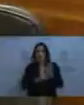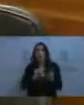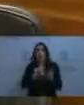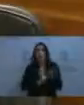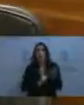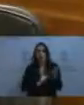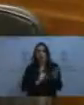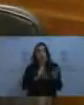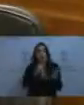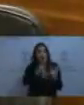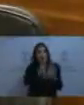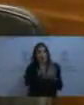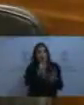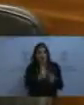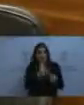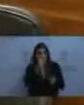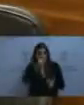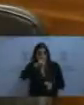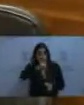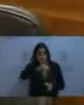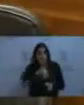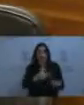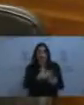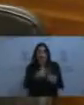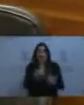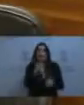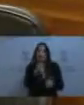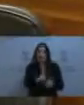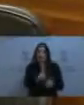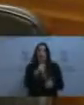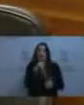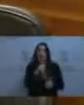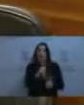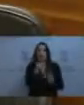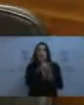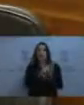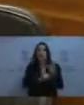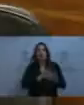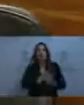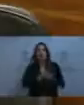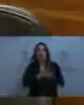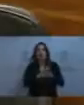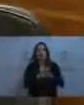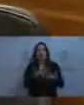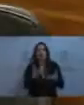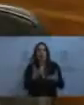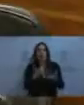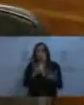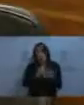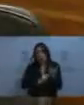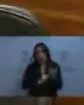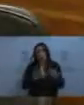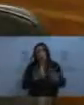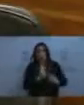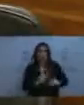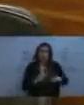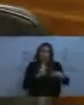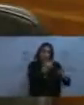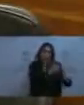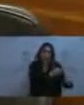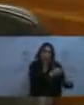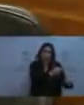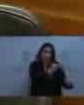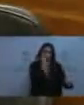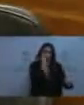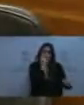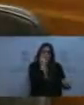La propia Ley de Presupuestos de este año 2017 también habla de esas instrucciones de contratación. Por tanto, respondiendo a